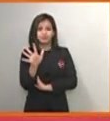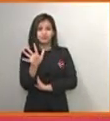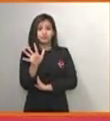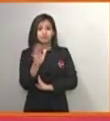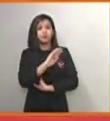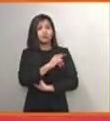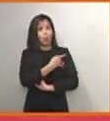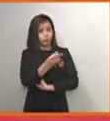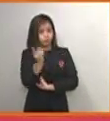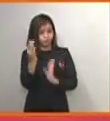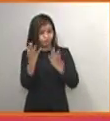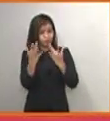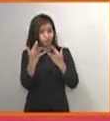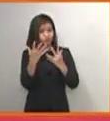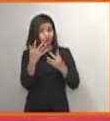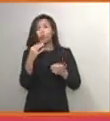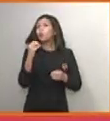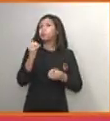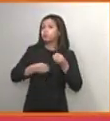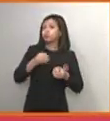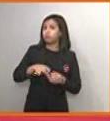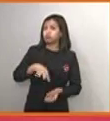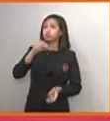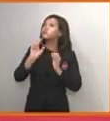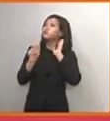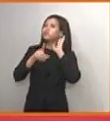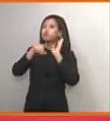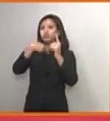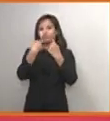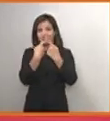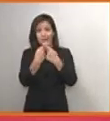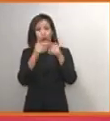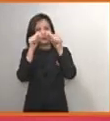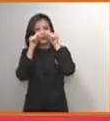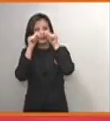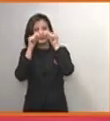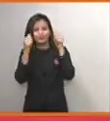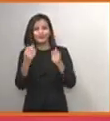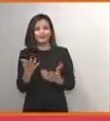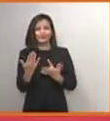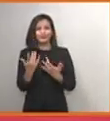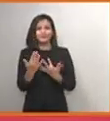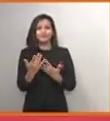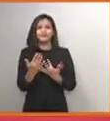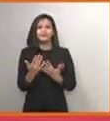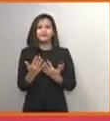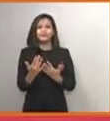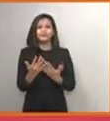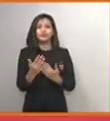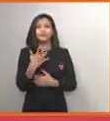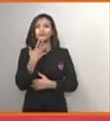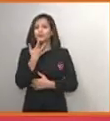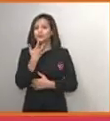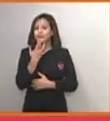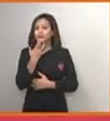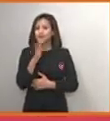Pero si estás esperando la esfera ganadora de Multi X, atentos, porque esta es